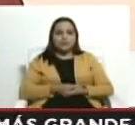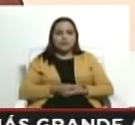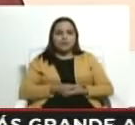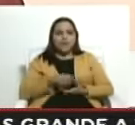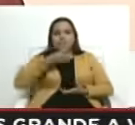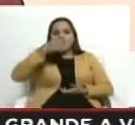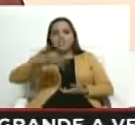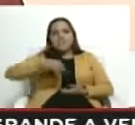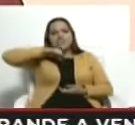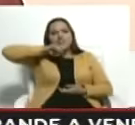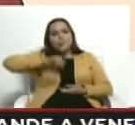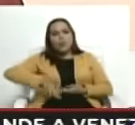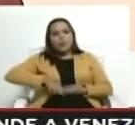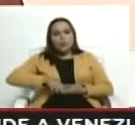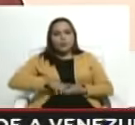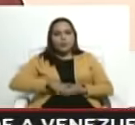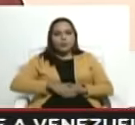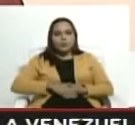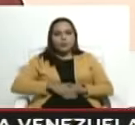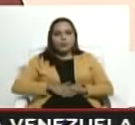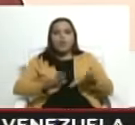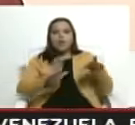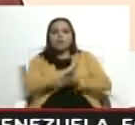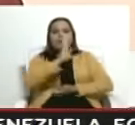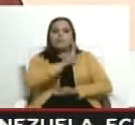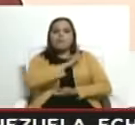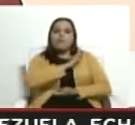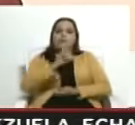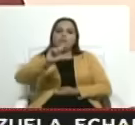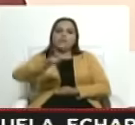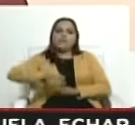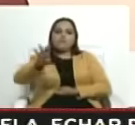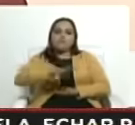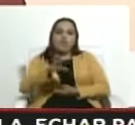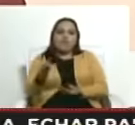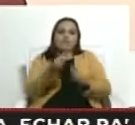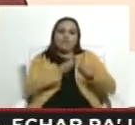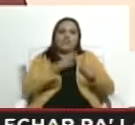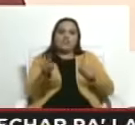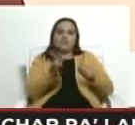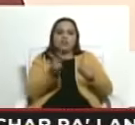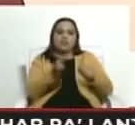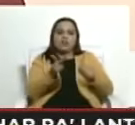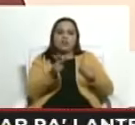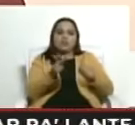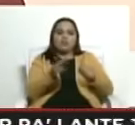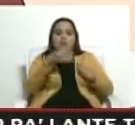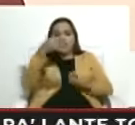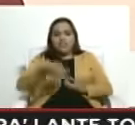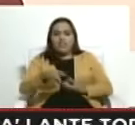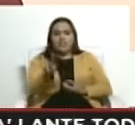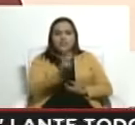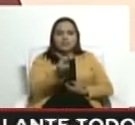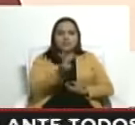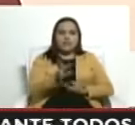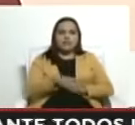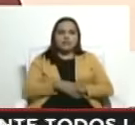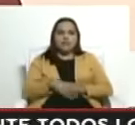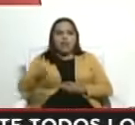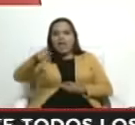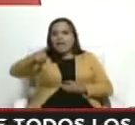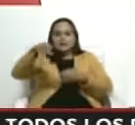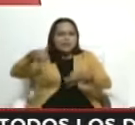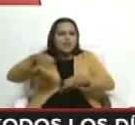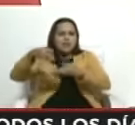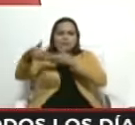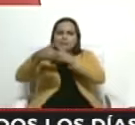la verdad histórica sobre la pertenencia de la Guayana Esequiba, que no es otra que la verdad de Venezuela. Son ellos los agresores.